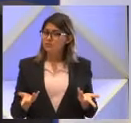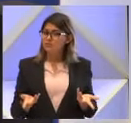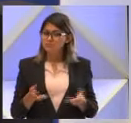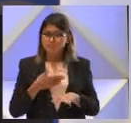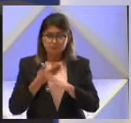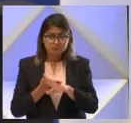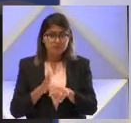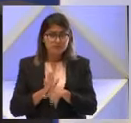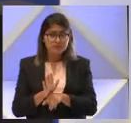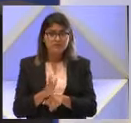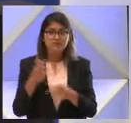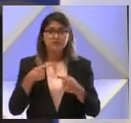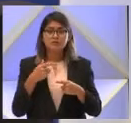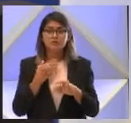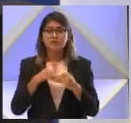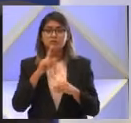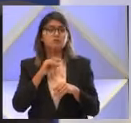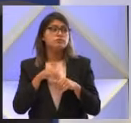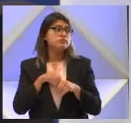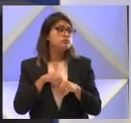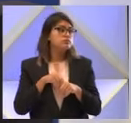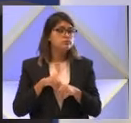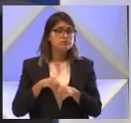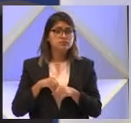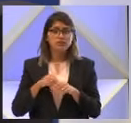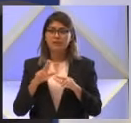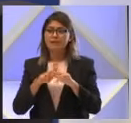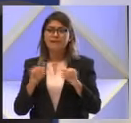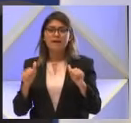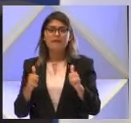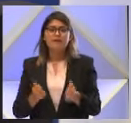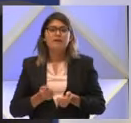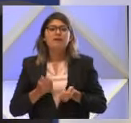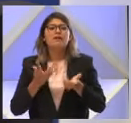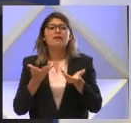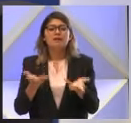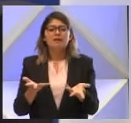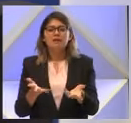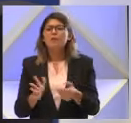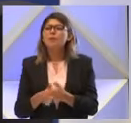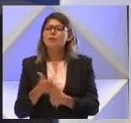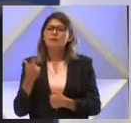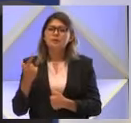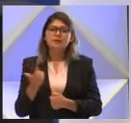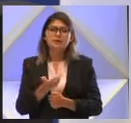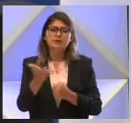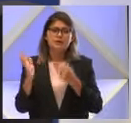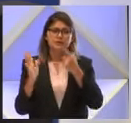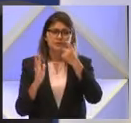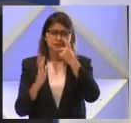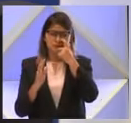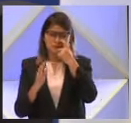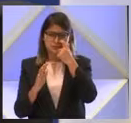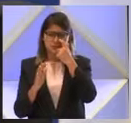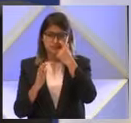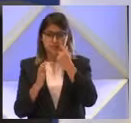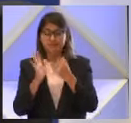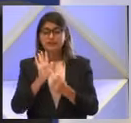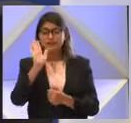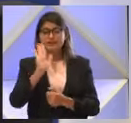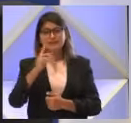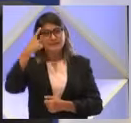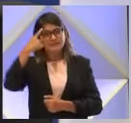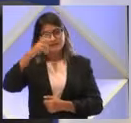punto que nadie se atreve a tocar como sí lo ideal